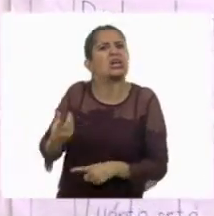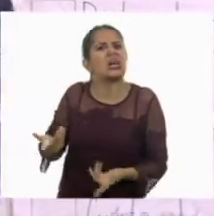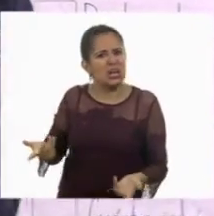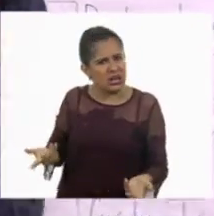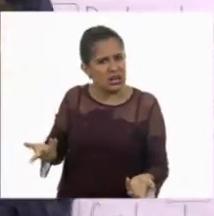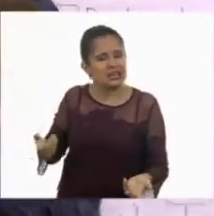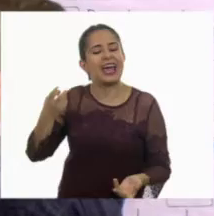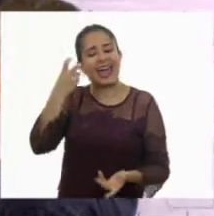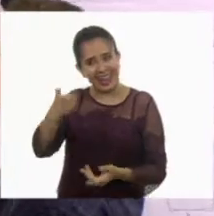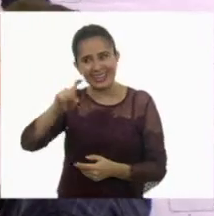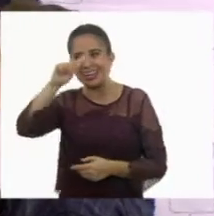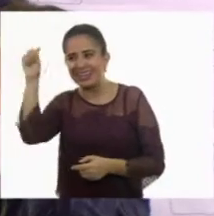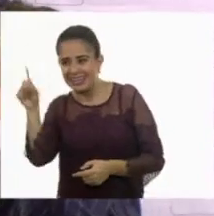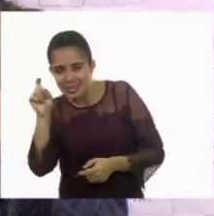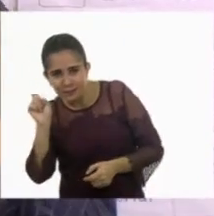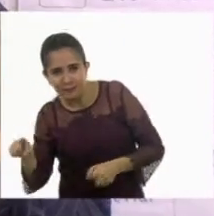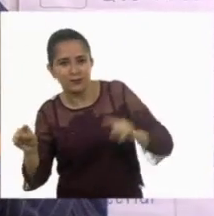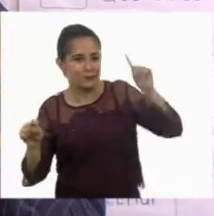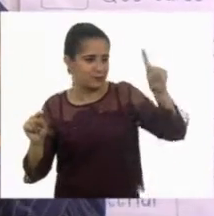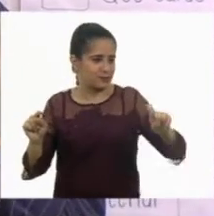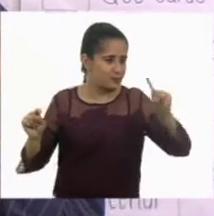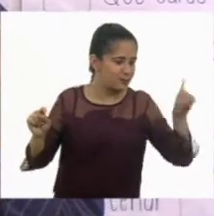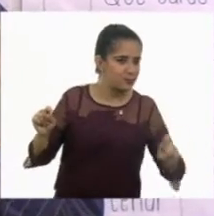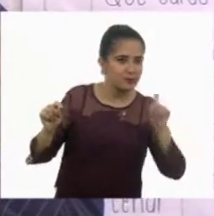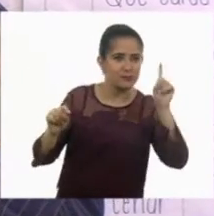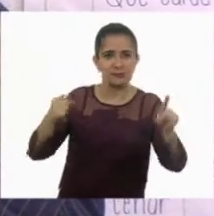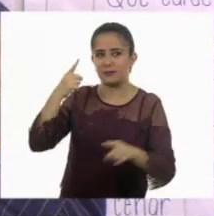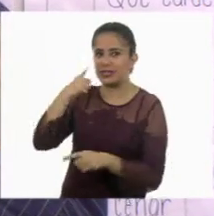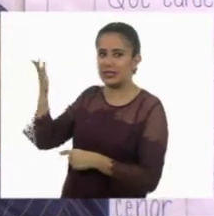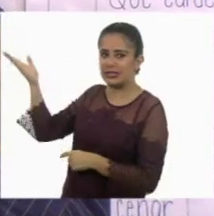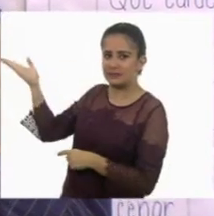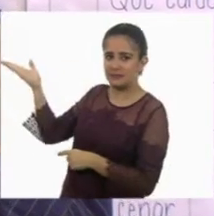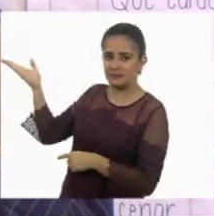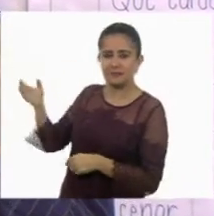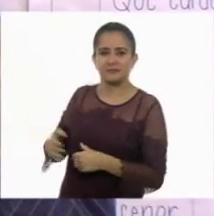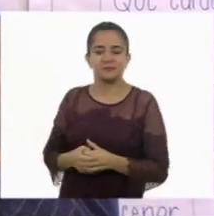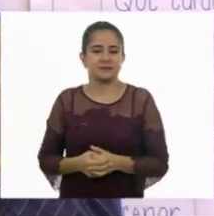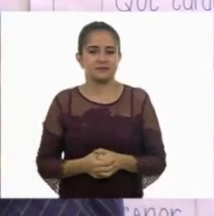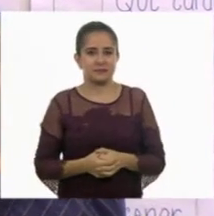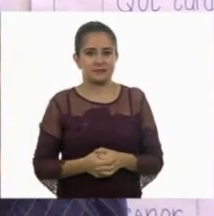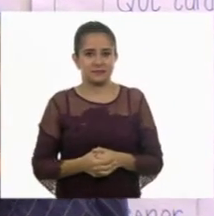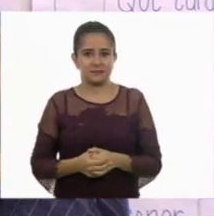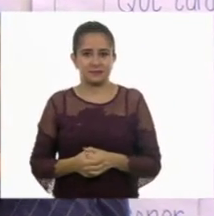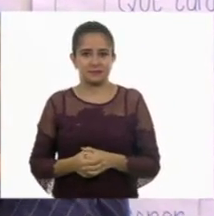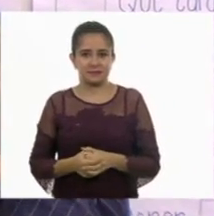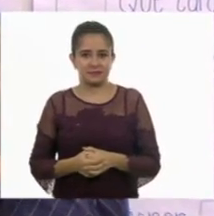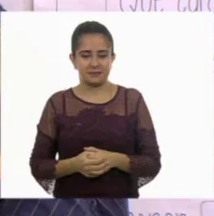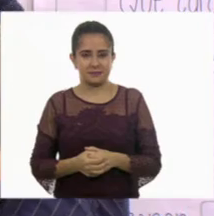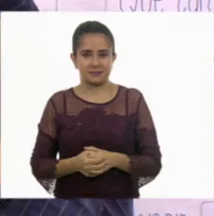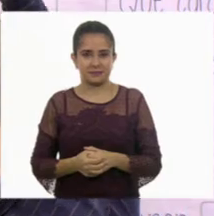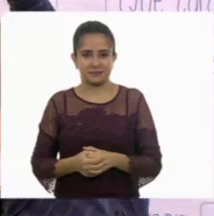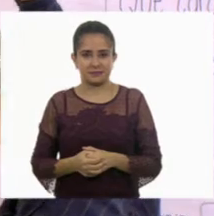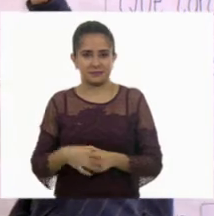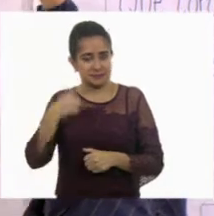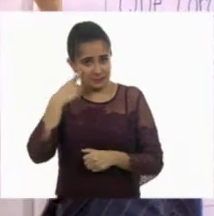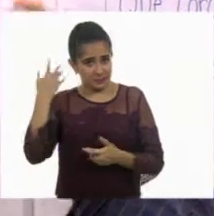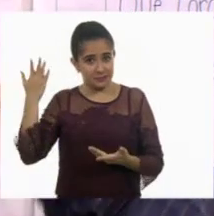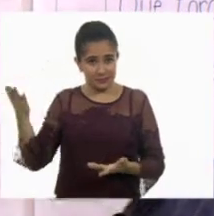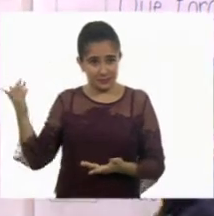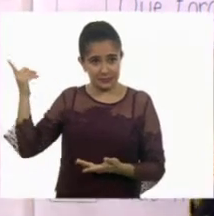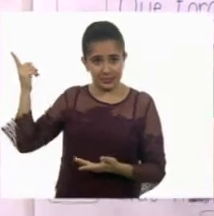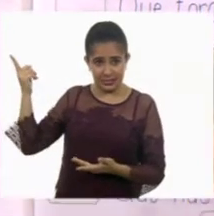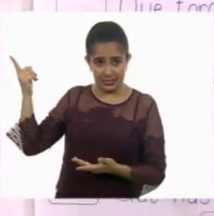Entonces, el signo de interrogación también tiene una característica muy peculiar. ¿Ya lo detectaron? A ver,